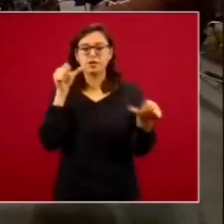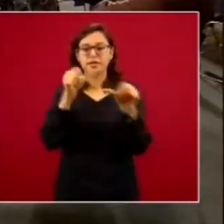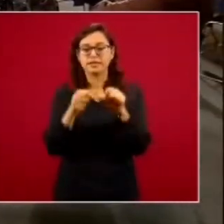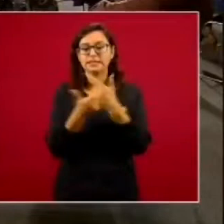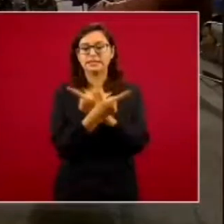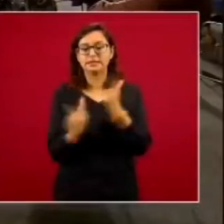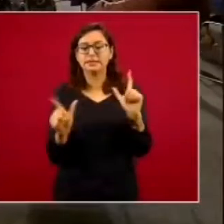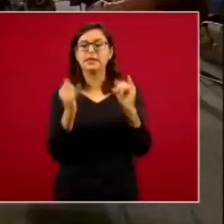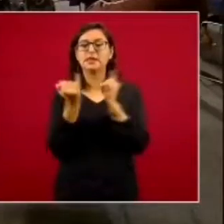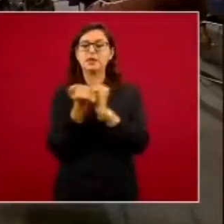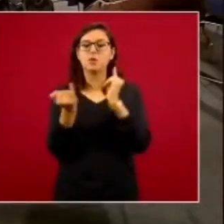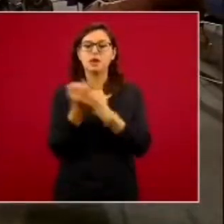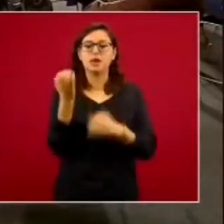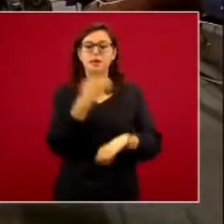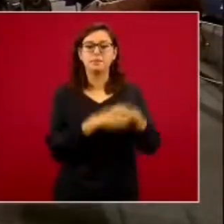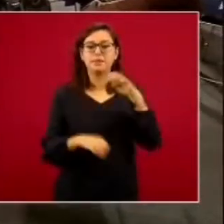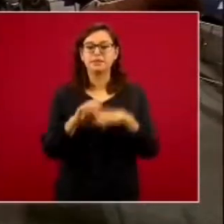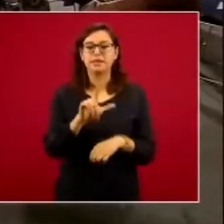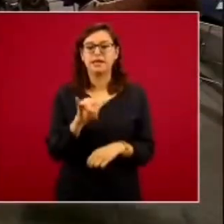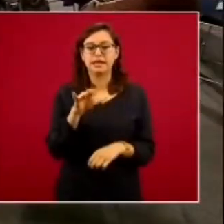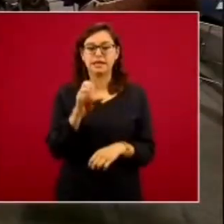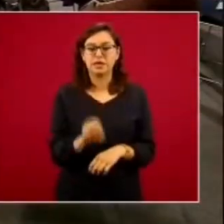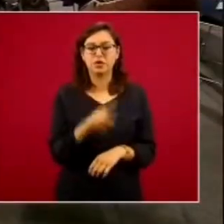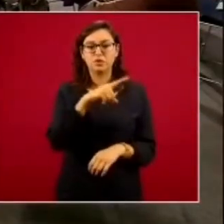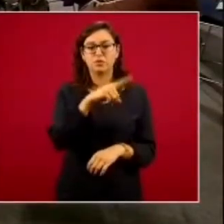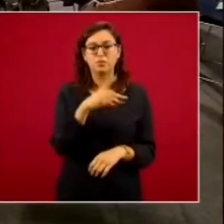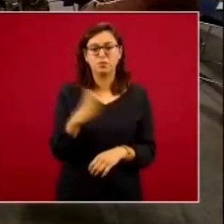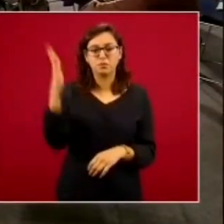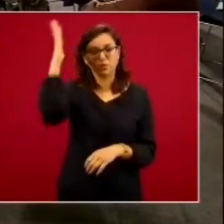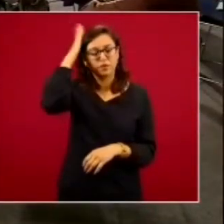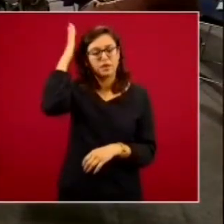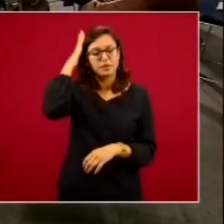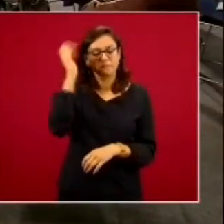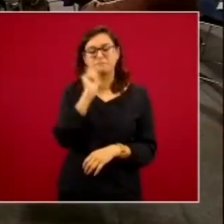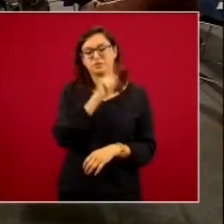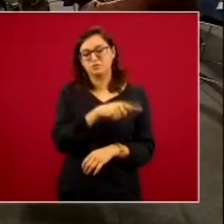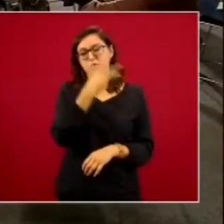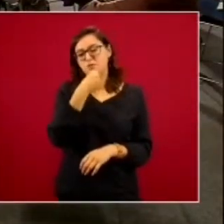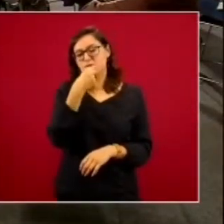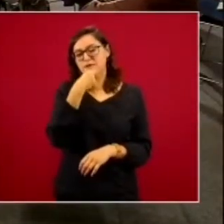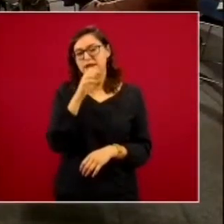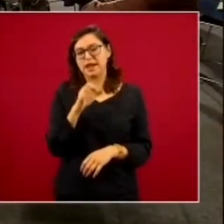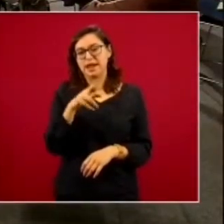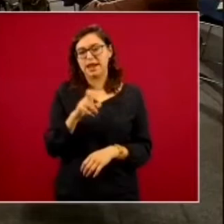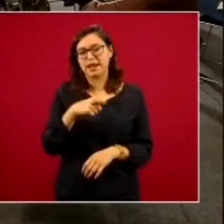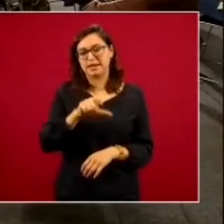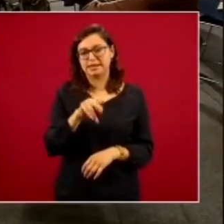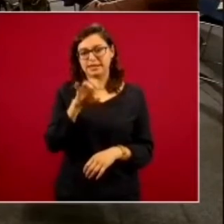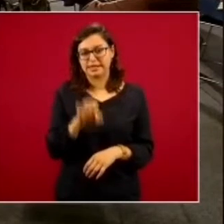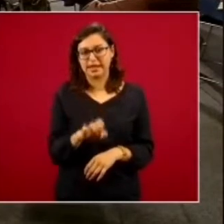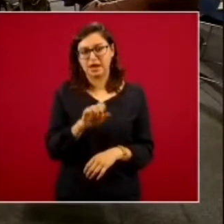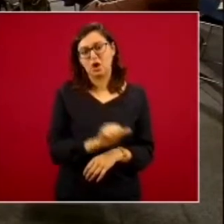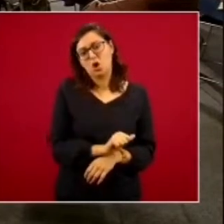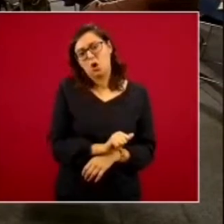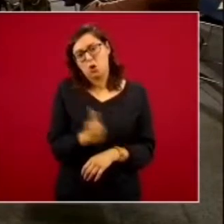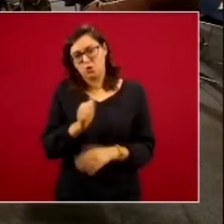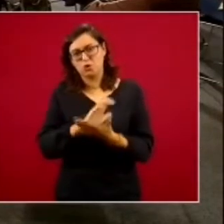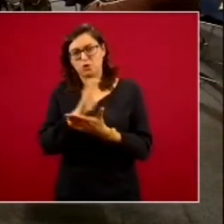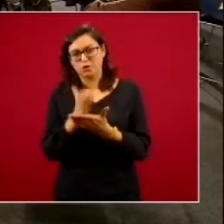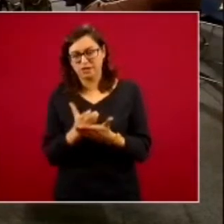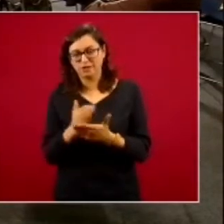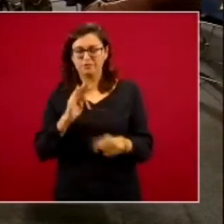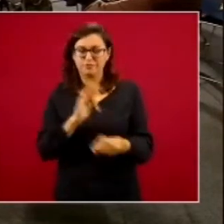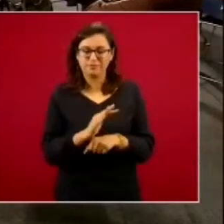Clio, que encabeza Enrique Krause, que también ha recibido por su lado otro tipo de contratos.